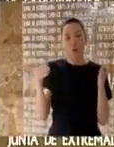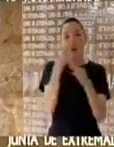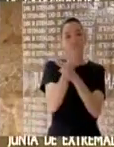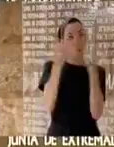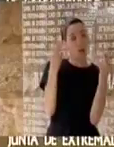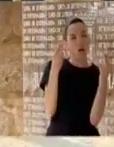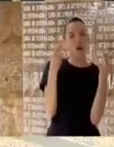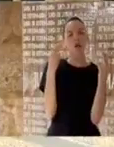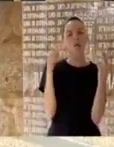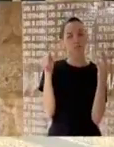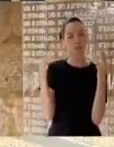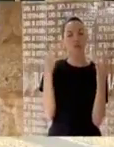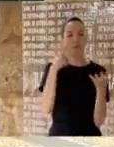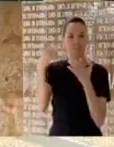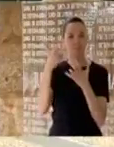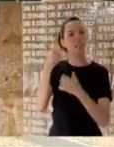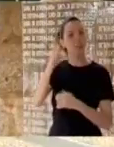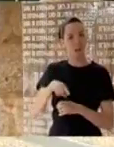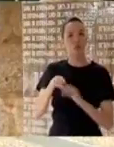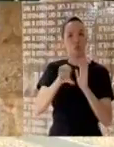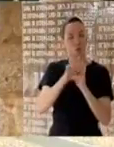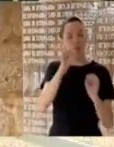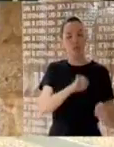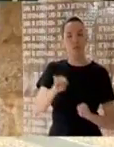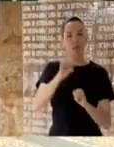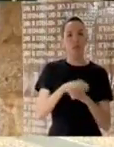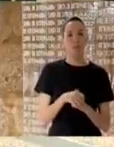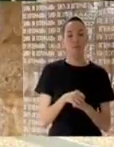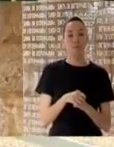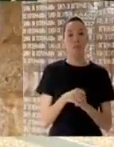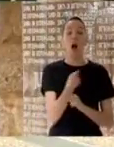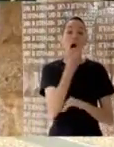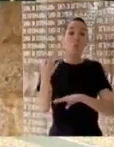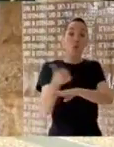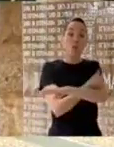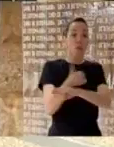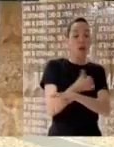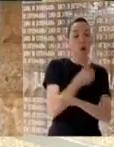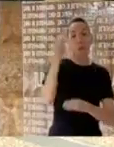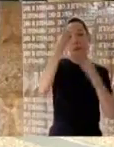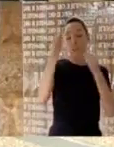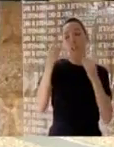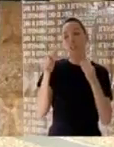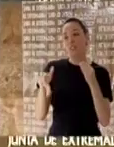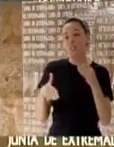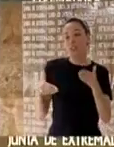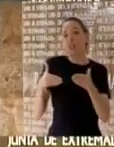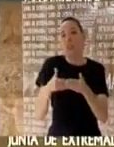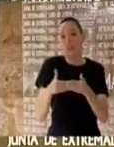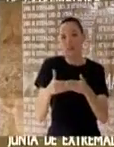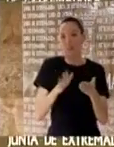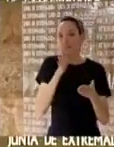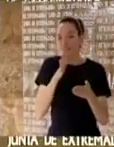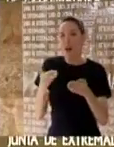del Estado. Creo que habrá ciudadanos que consideren que esto se tendría que haber hecho antes, y a mí me gusta mucho hacer